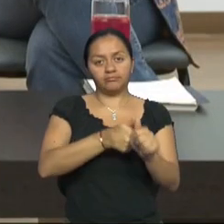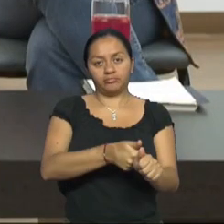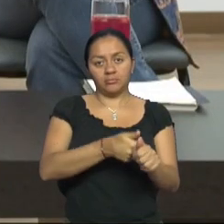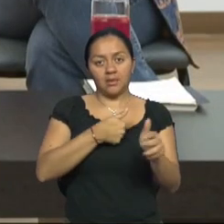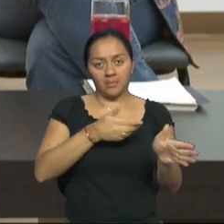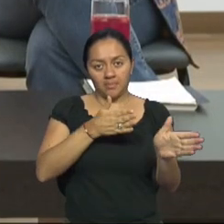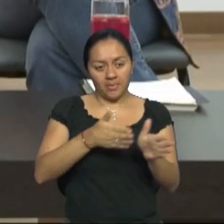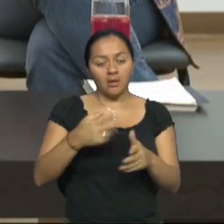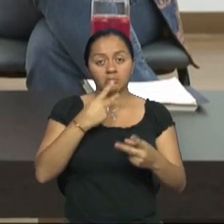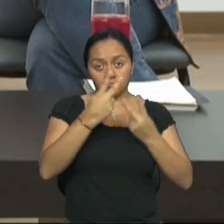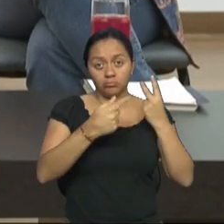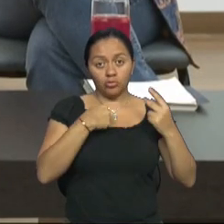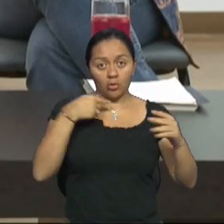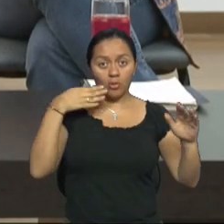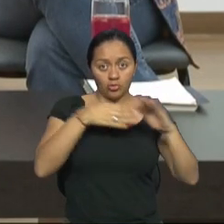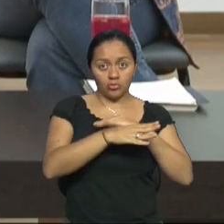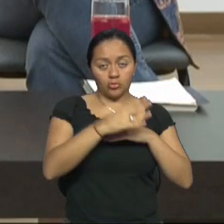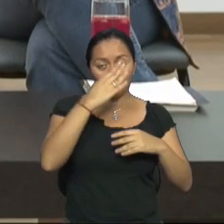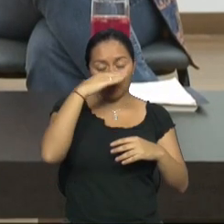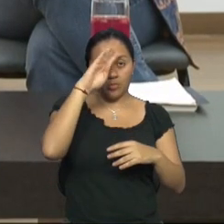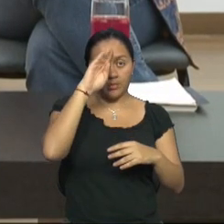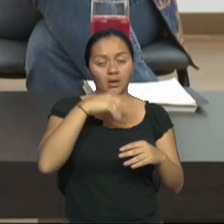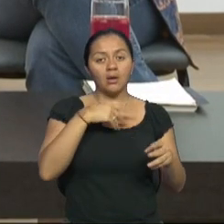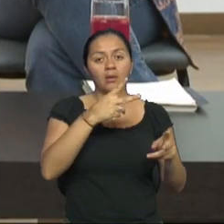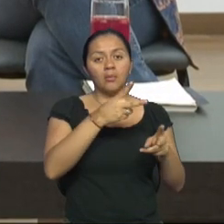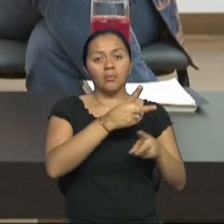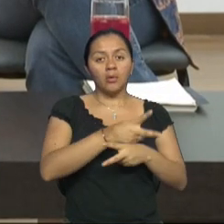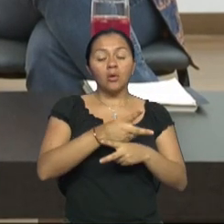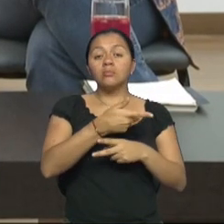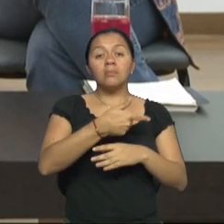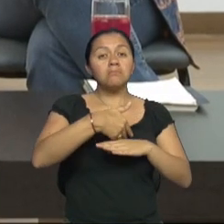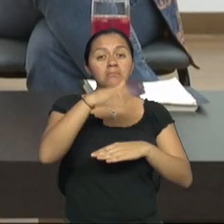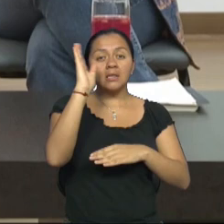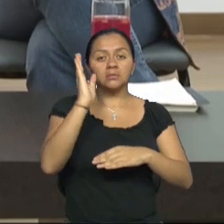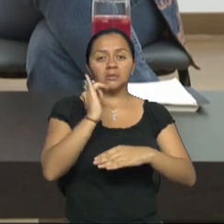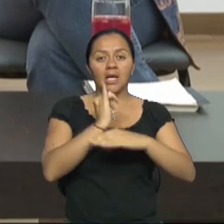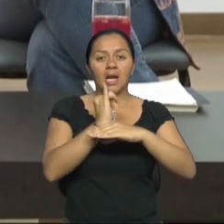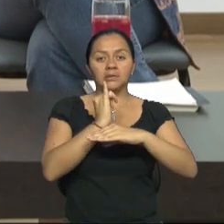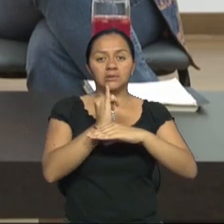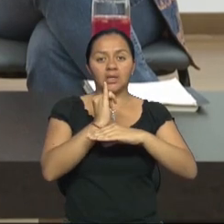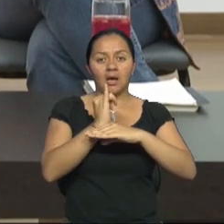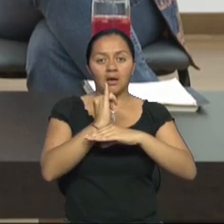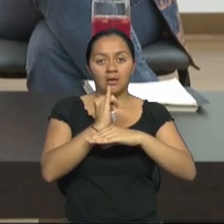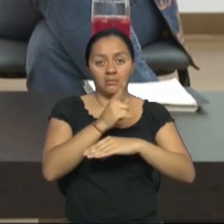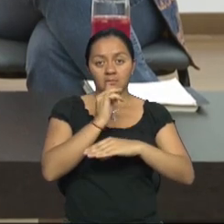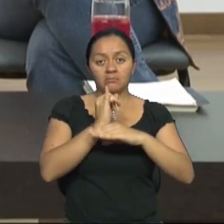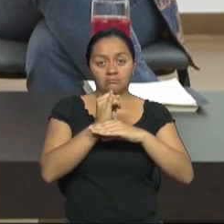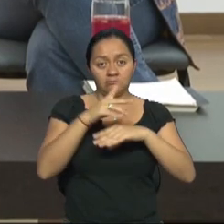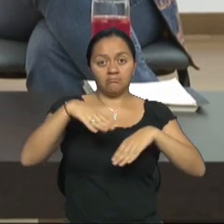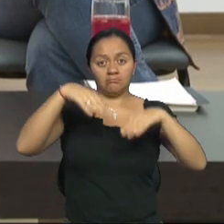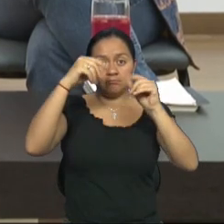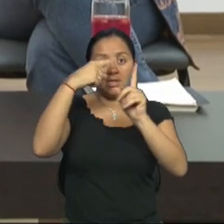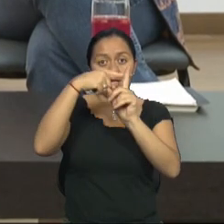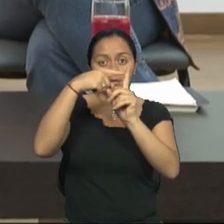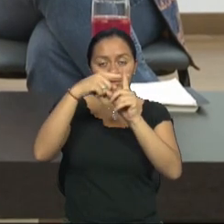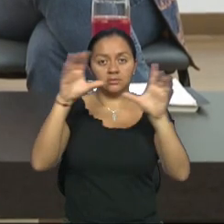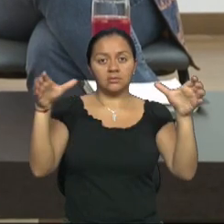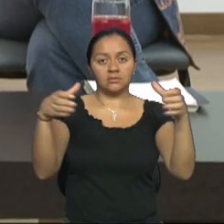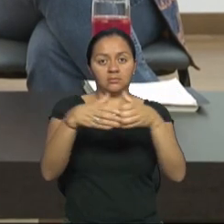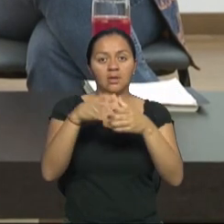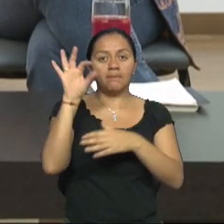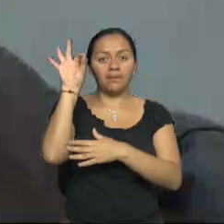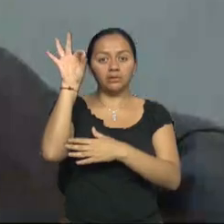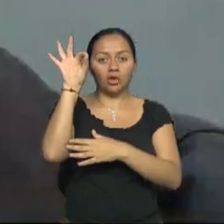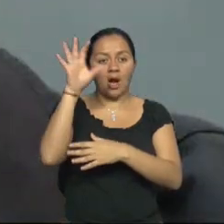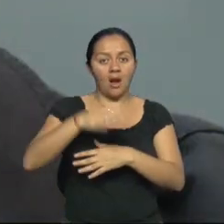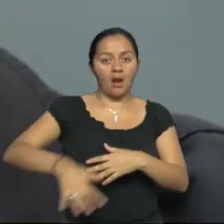estoy visitando, es un programa del Consejo de Iglesias de Cuba. Ellos tienen un programa que se llama Pastoral de las